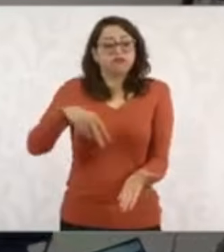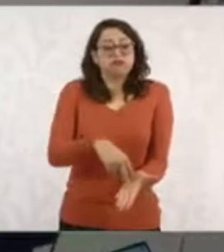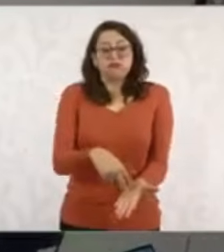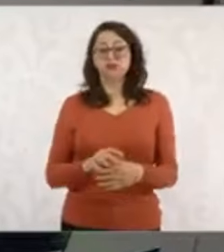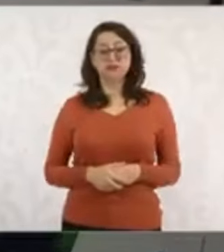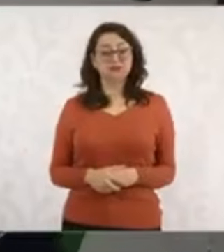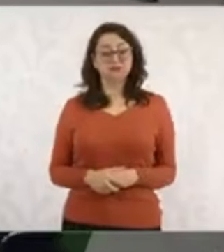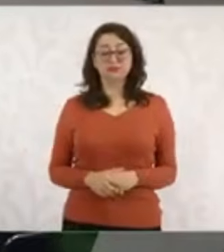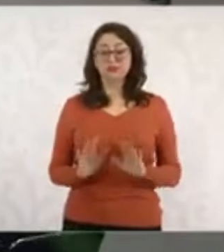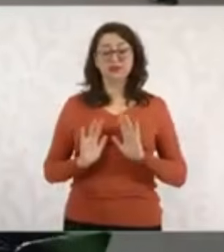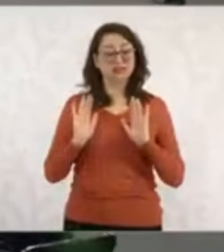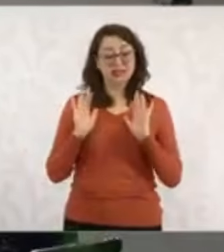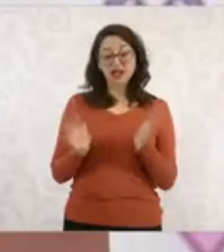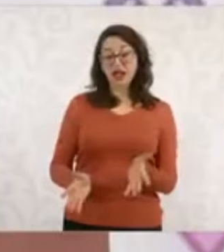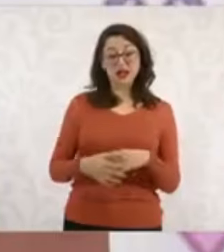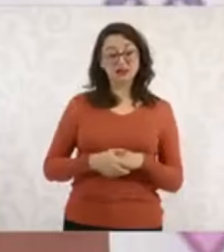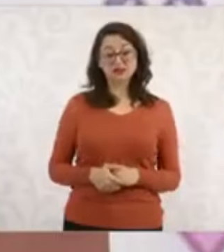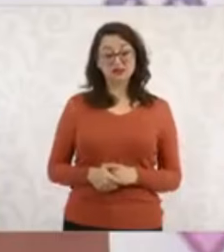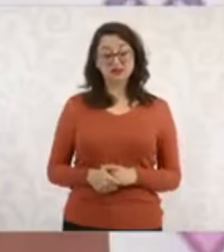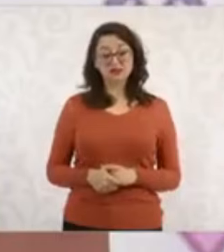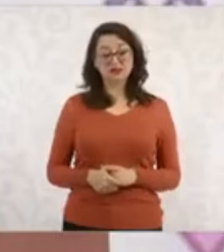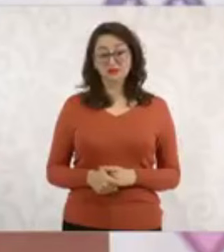Entonces, en el primer caso no hay nada de